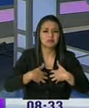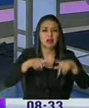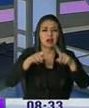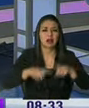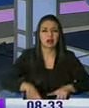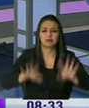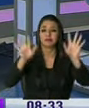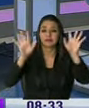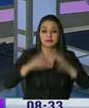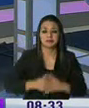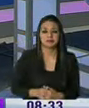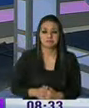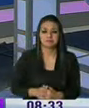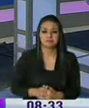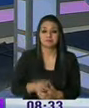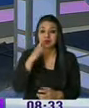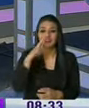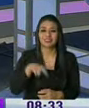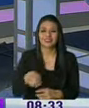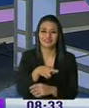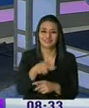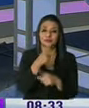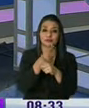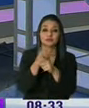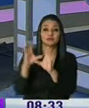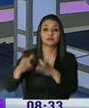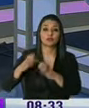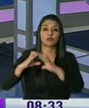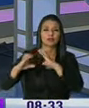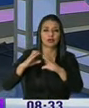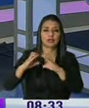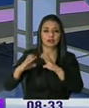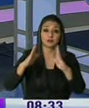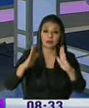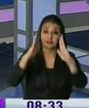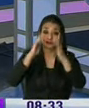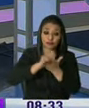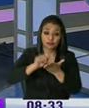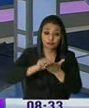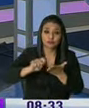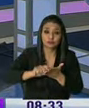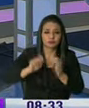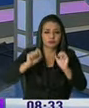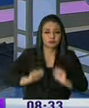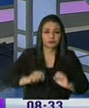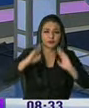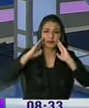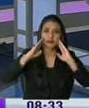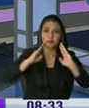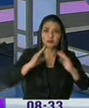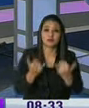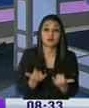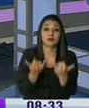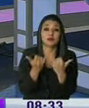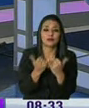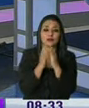feo. Todo, feo, así que ojalá los departamentos de comunicación nos hagan el favor, ahí enviamos... Estoy así,